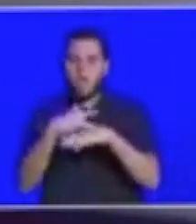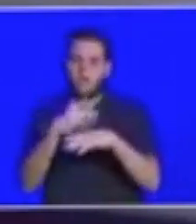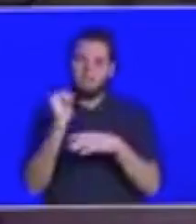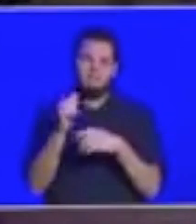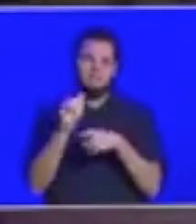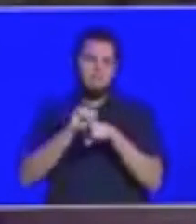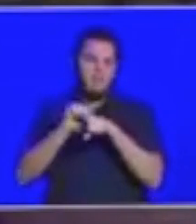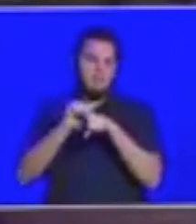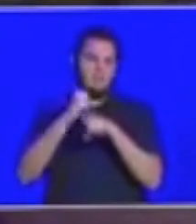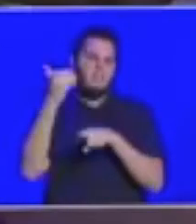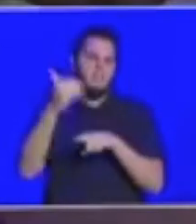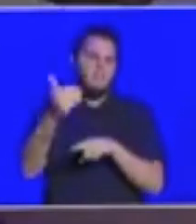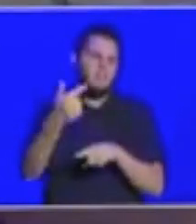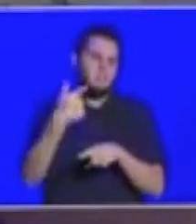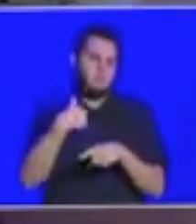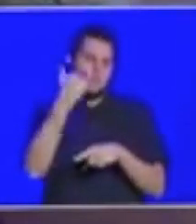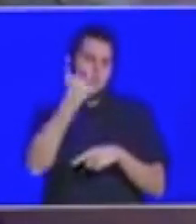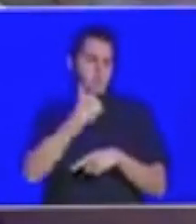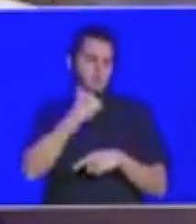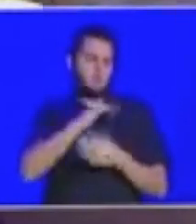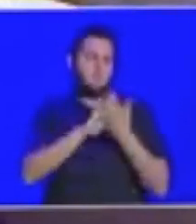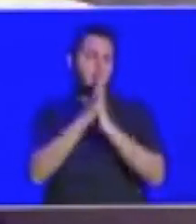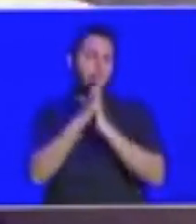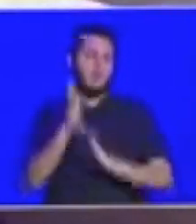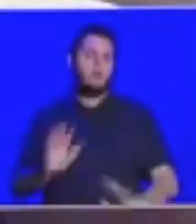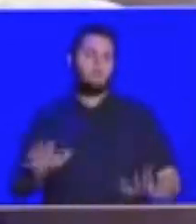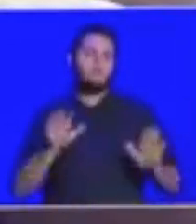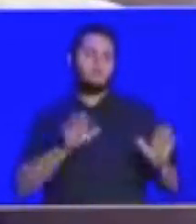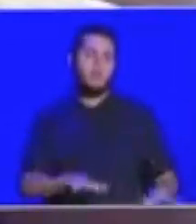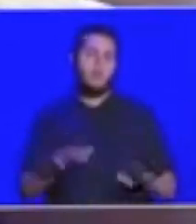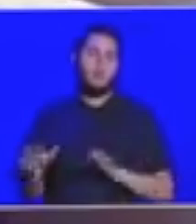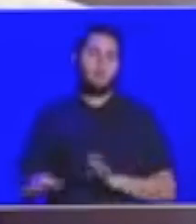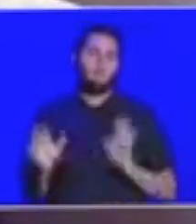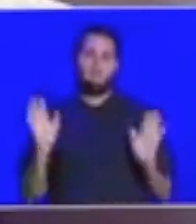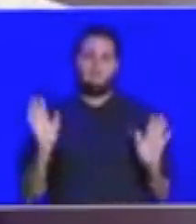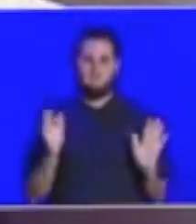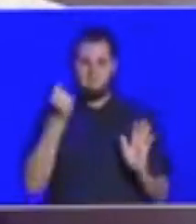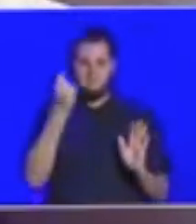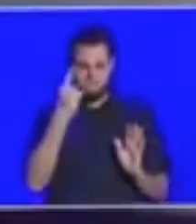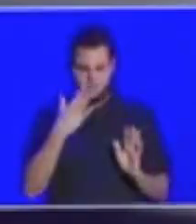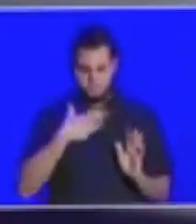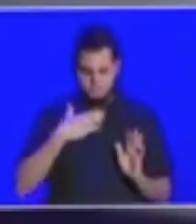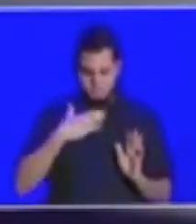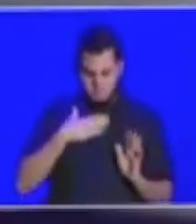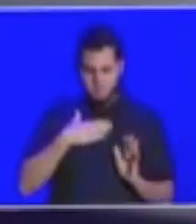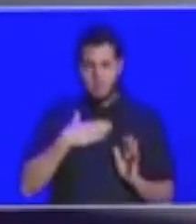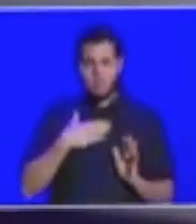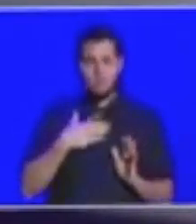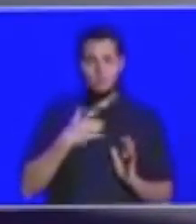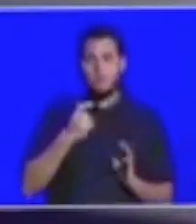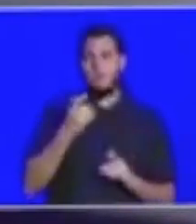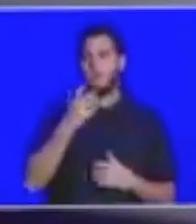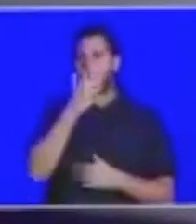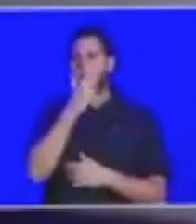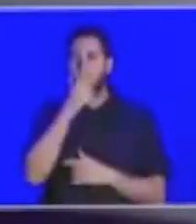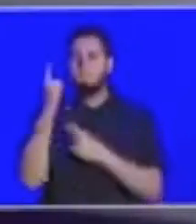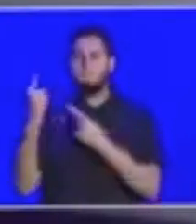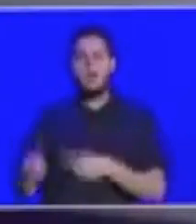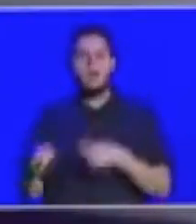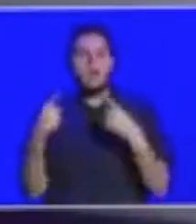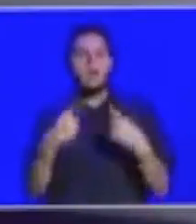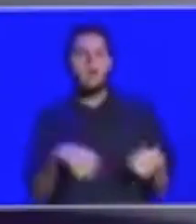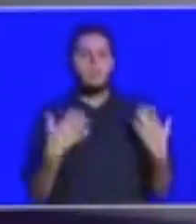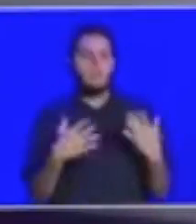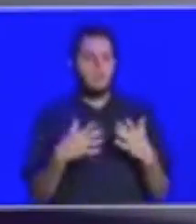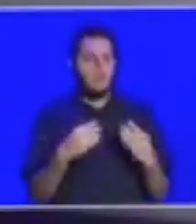en calma. Yo solo sé que para mí, cada segundo que pasa es energía que me alimenta o